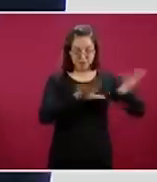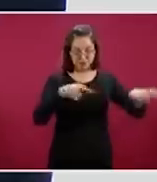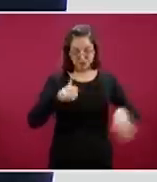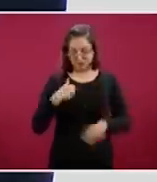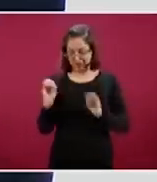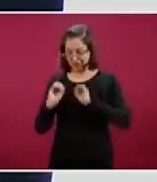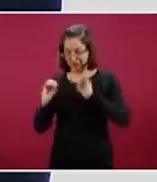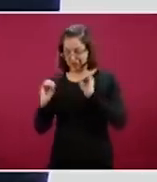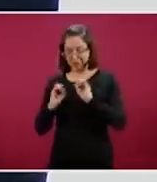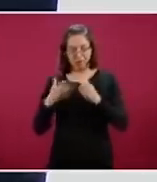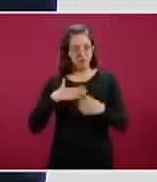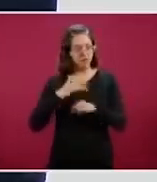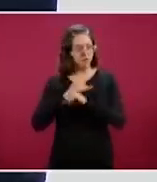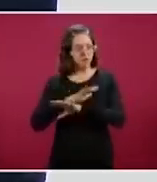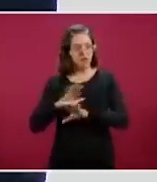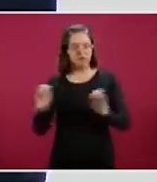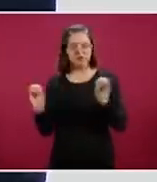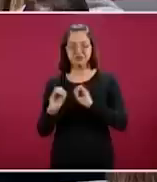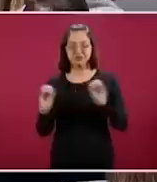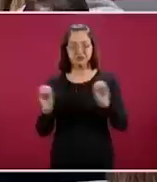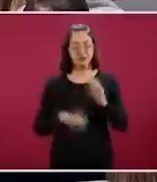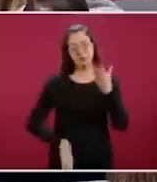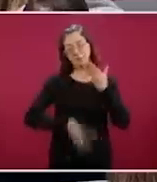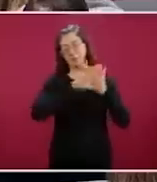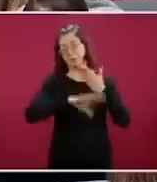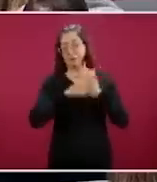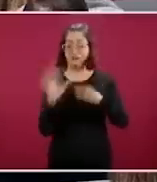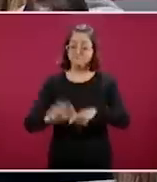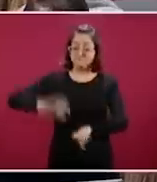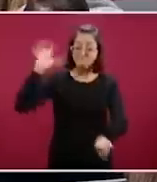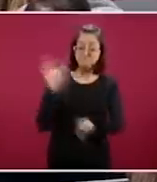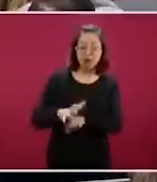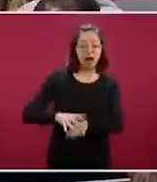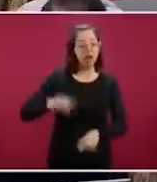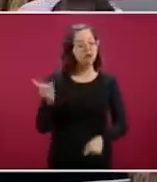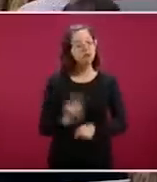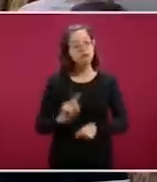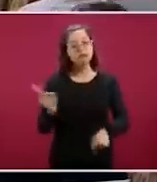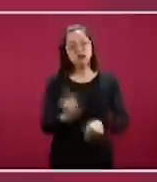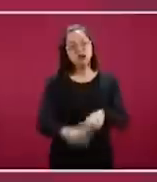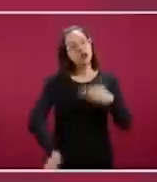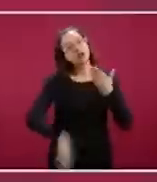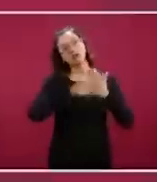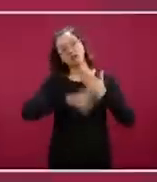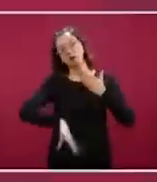10-0. Es paliza diario.